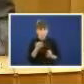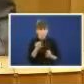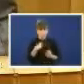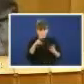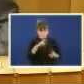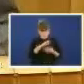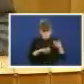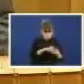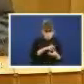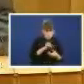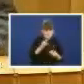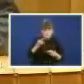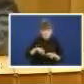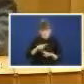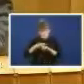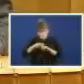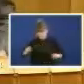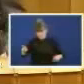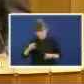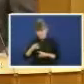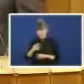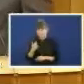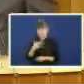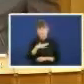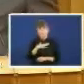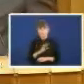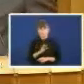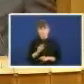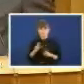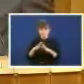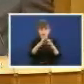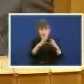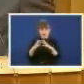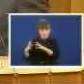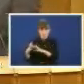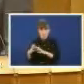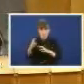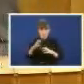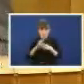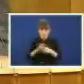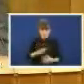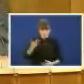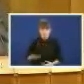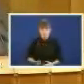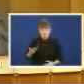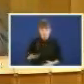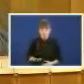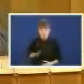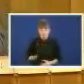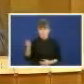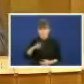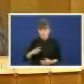e dende a diferenza saibamos chegar a acordos nas causas que nos son importantes e que preocupan